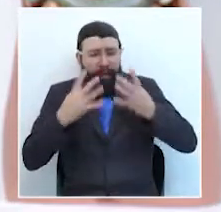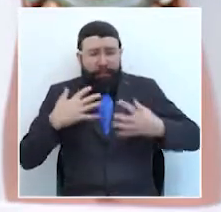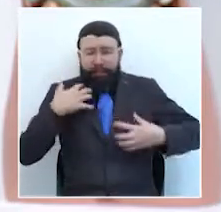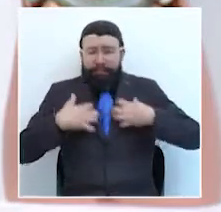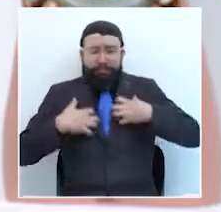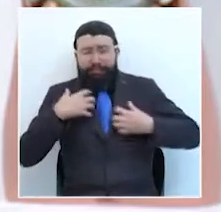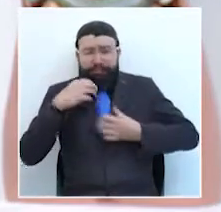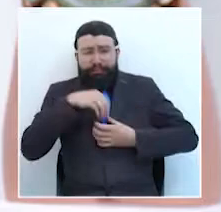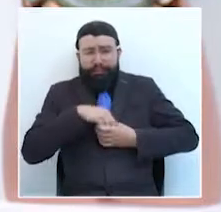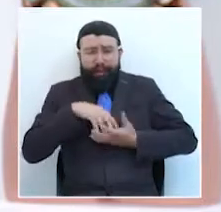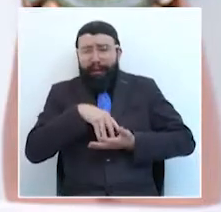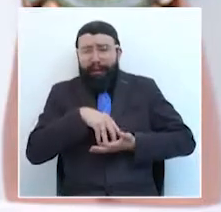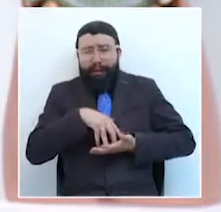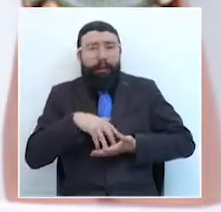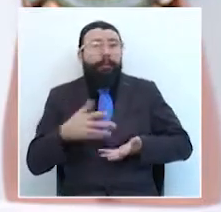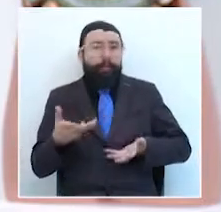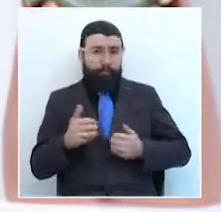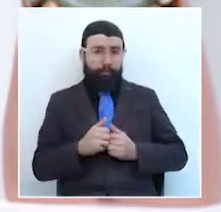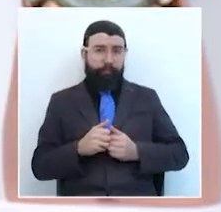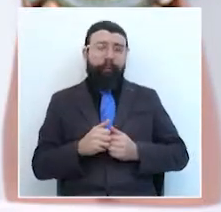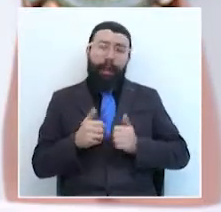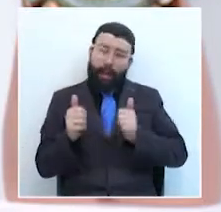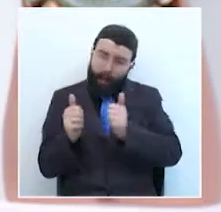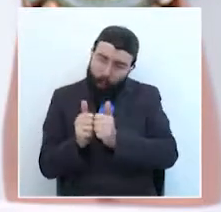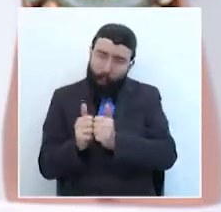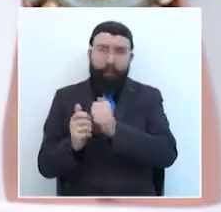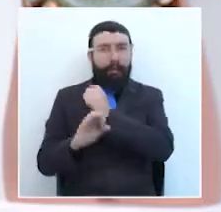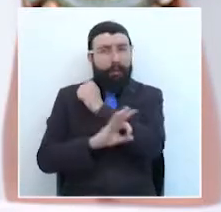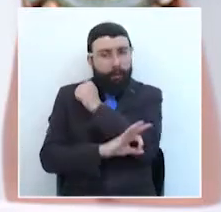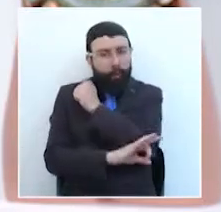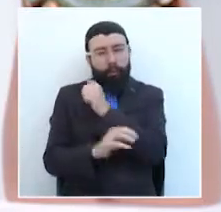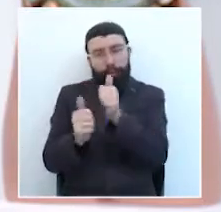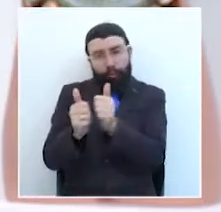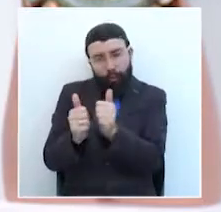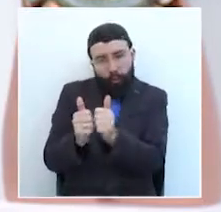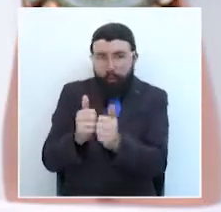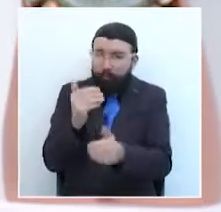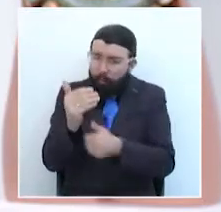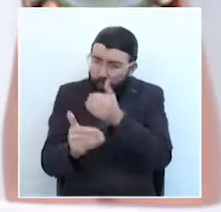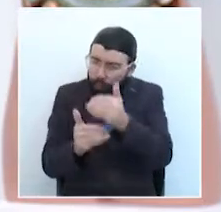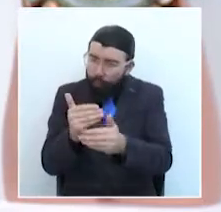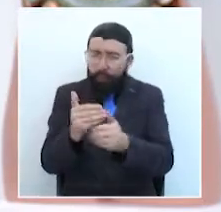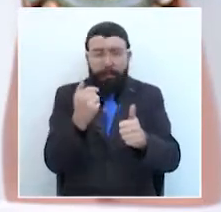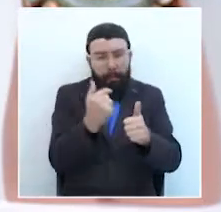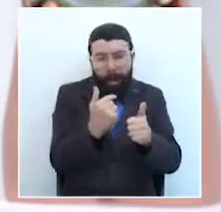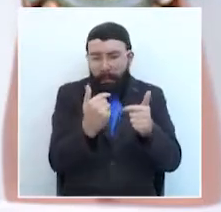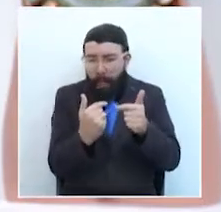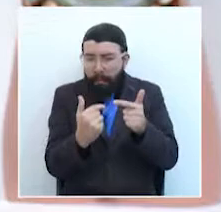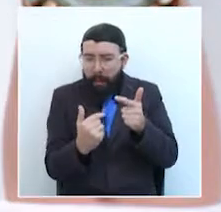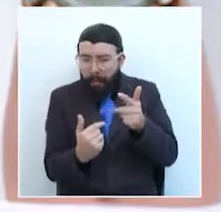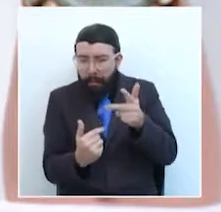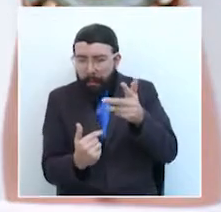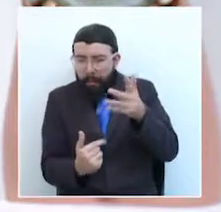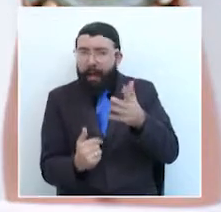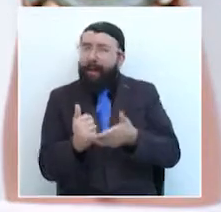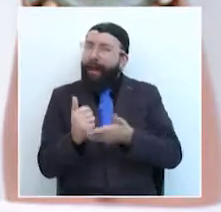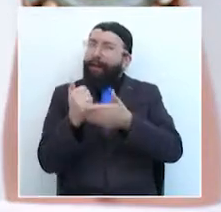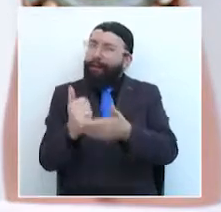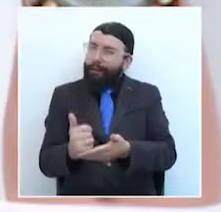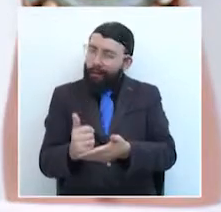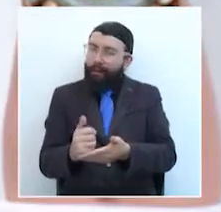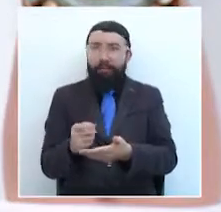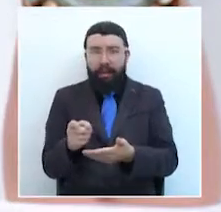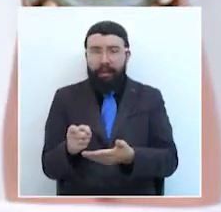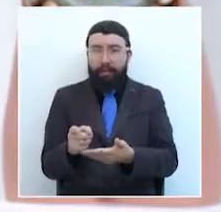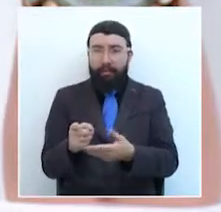que sea con un acompañamiento o que sea algo de muy paso a paso paso a paso de no someter a la persona a la